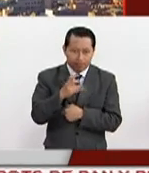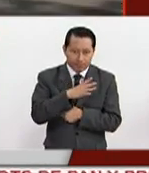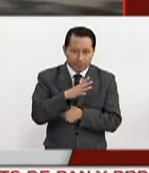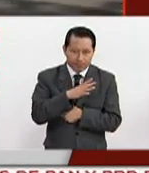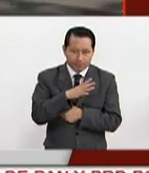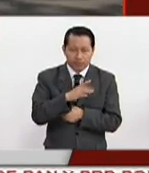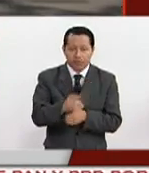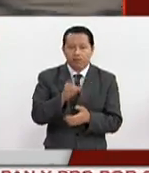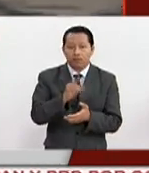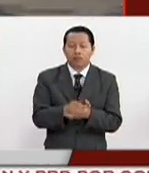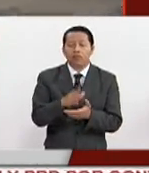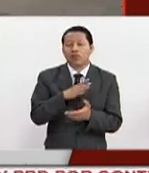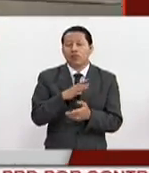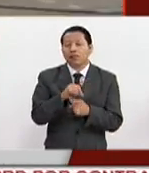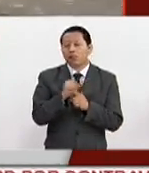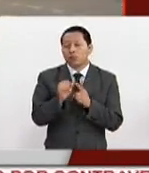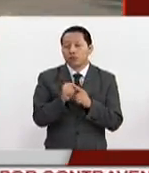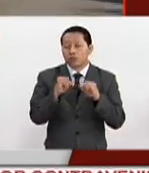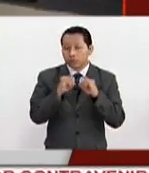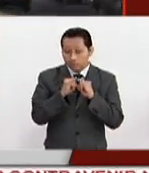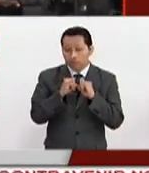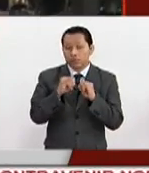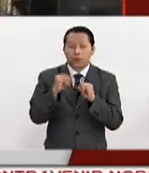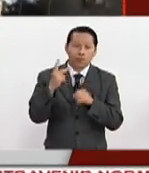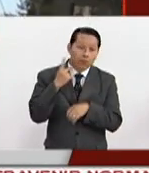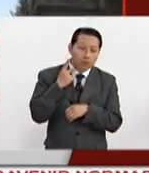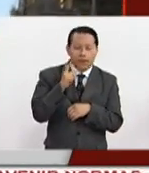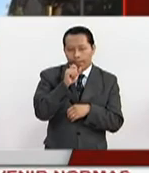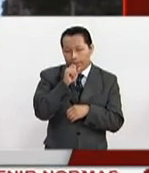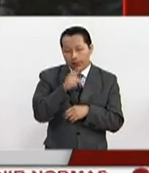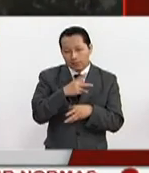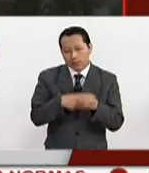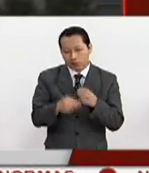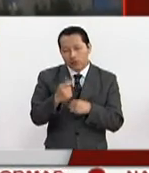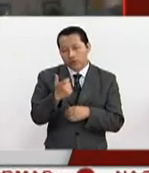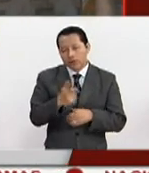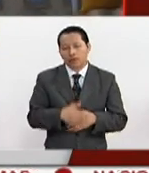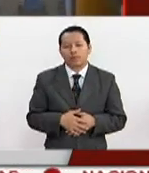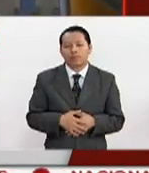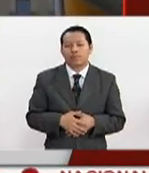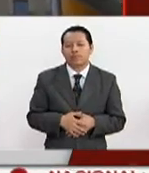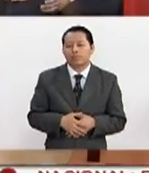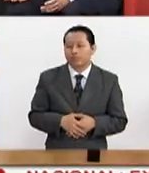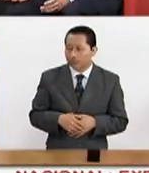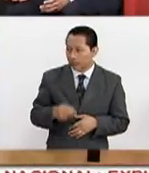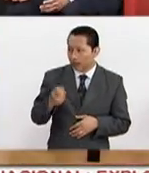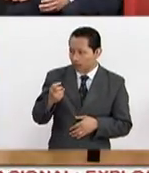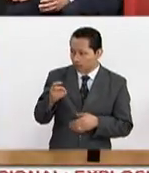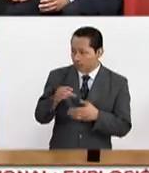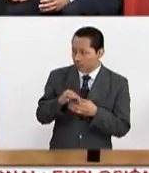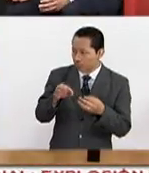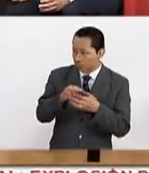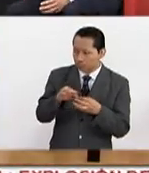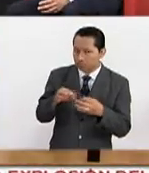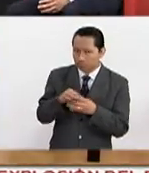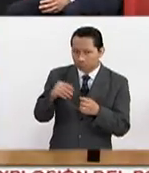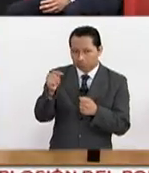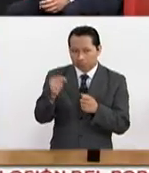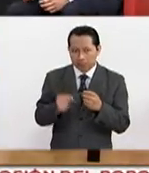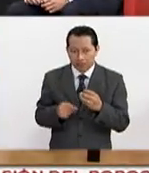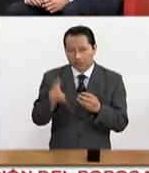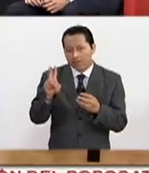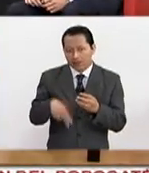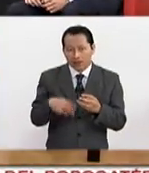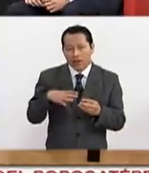no solo en la situación institucional, política, sino también en la económica, ¿no? Claro, con todos estos elementos que estás diciendo, que en efecto, de hecho